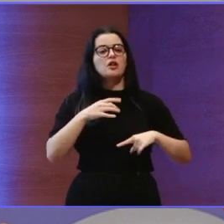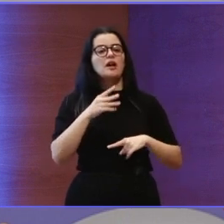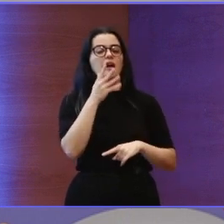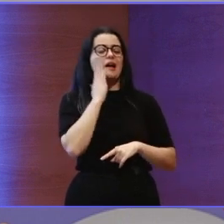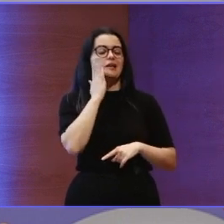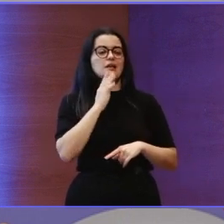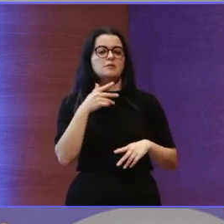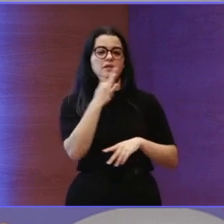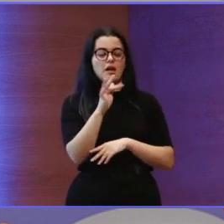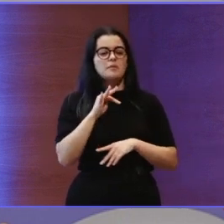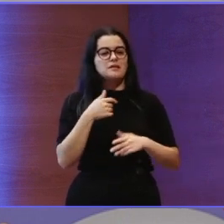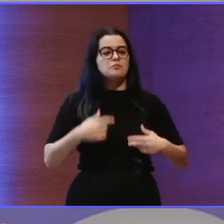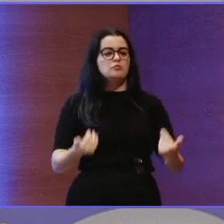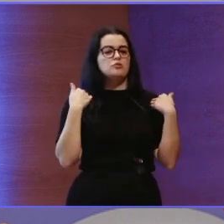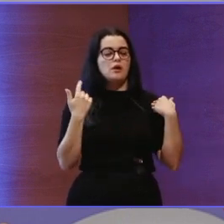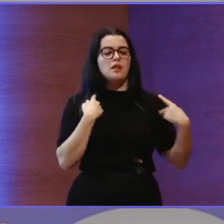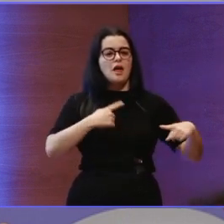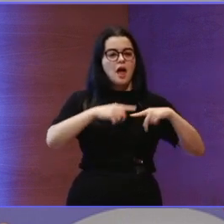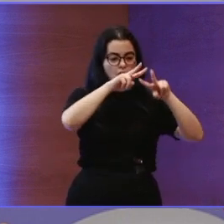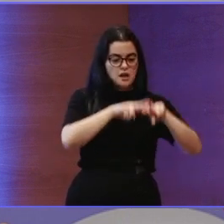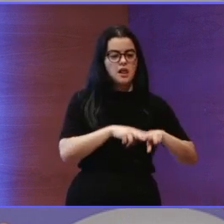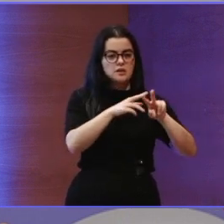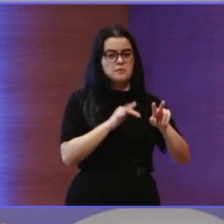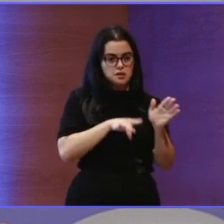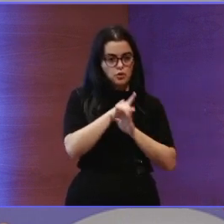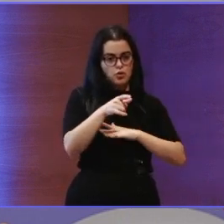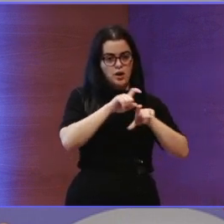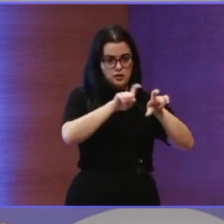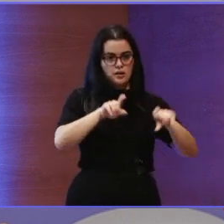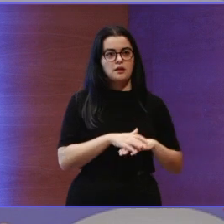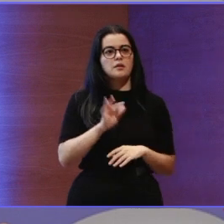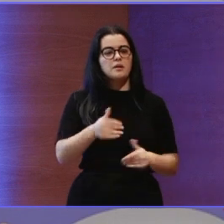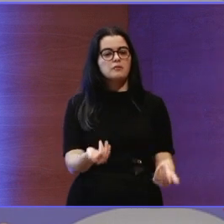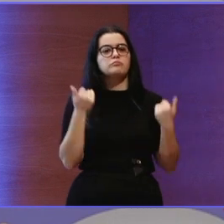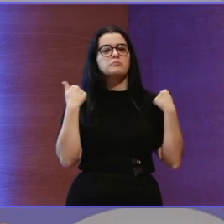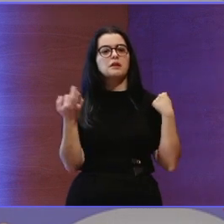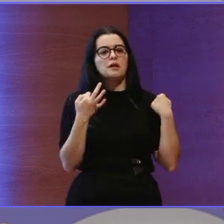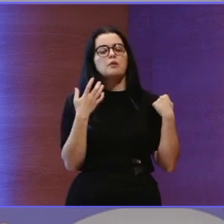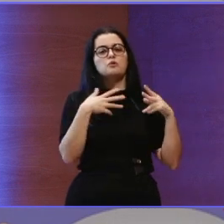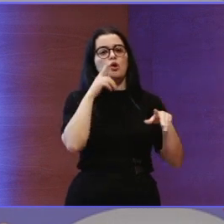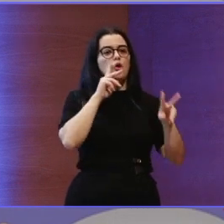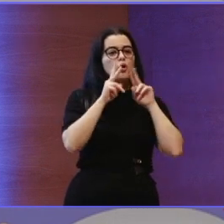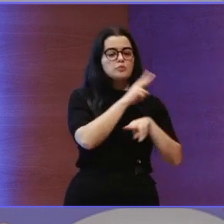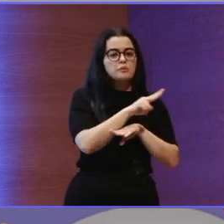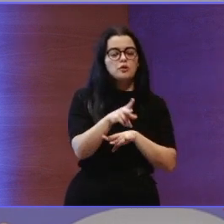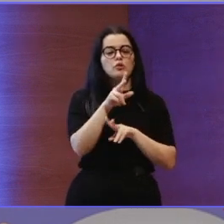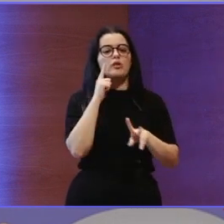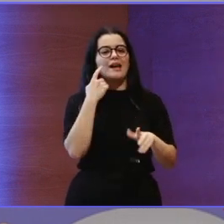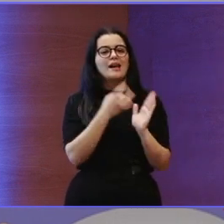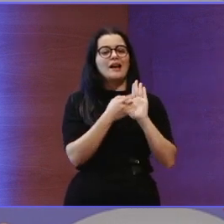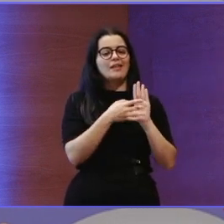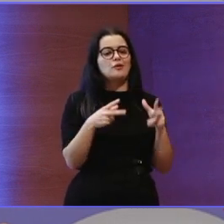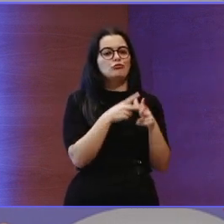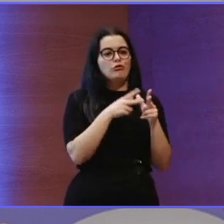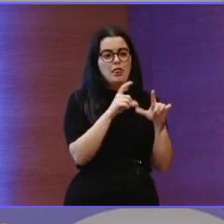responsable del departamento de análisis y desarrollo de la entidad se encarga entre otras cuestiones del observatorio de la de la realidad social